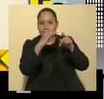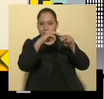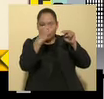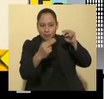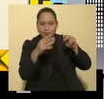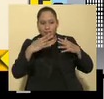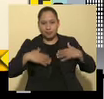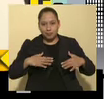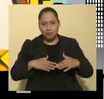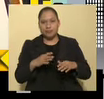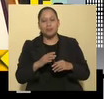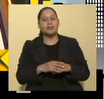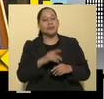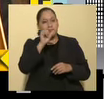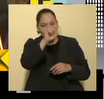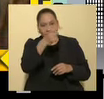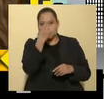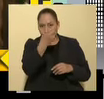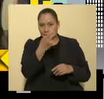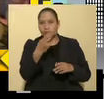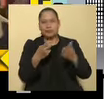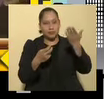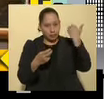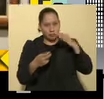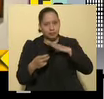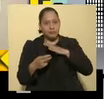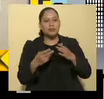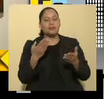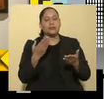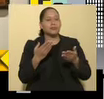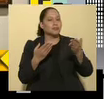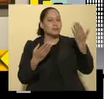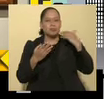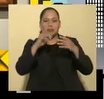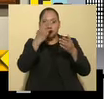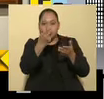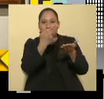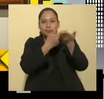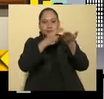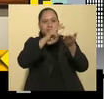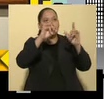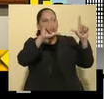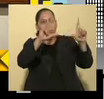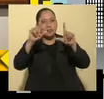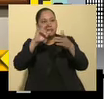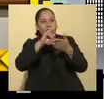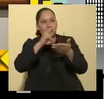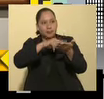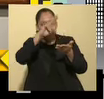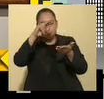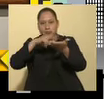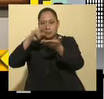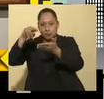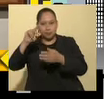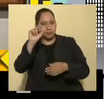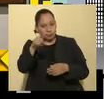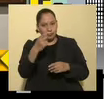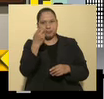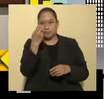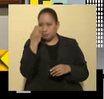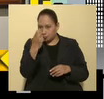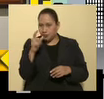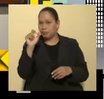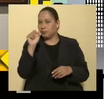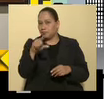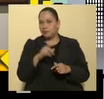que comenzaban para la época, que hoy son muy elocuentes en nuestra Influidos ciudad. por las escuelas o estilos en boga de esa época, ¿no? Influenciados totalmente